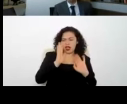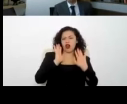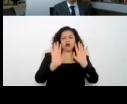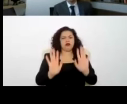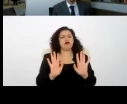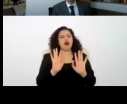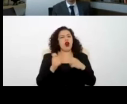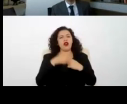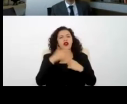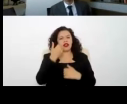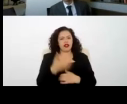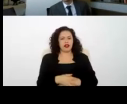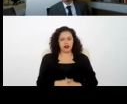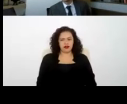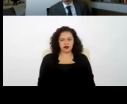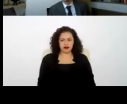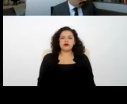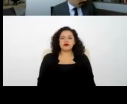o preguntar?